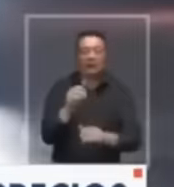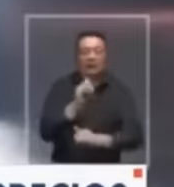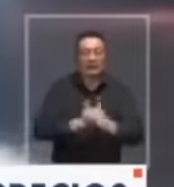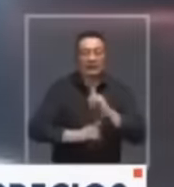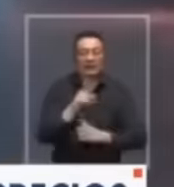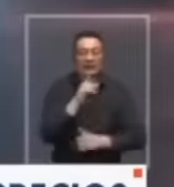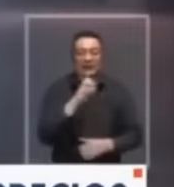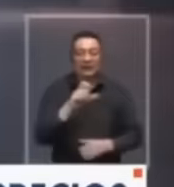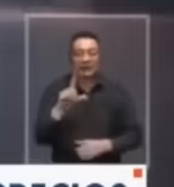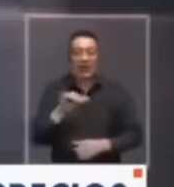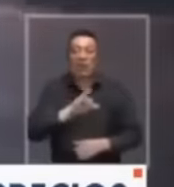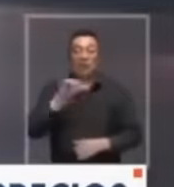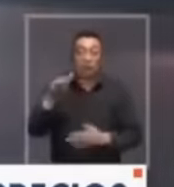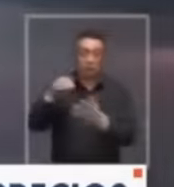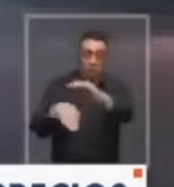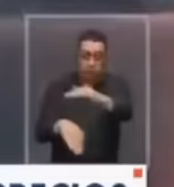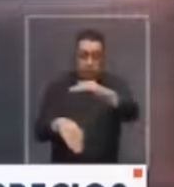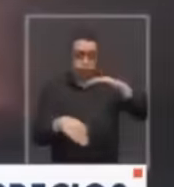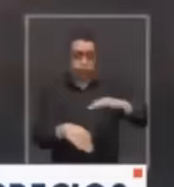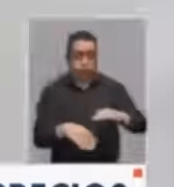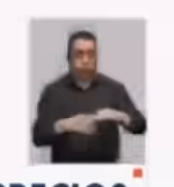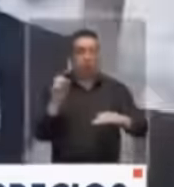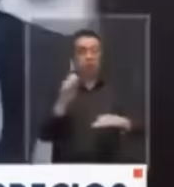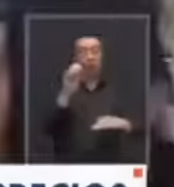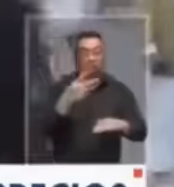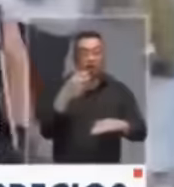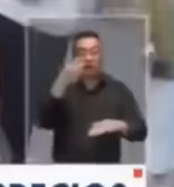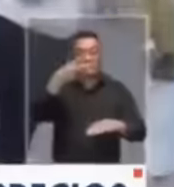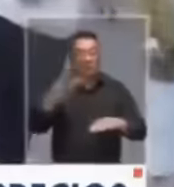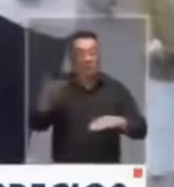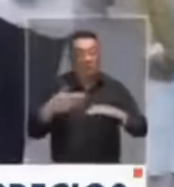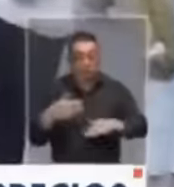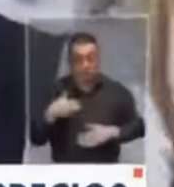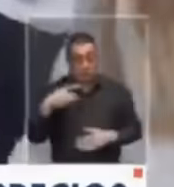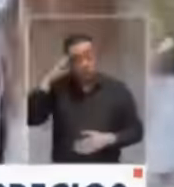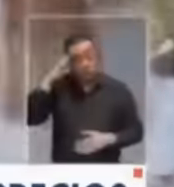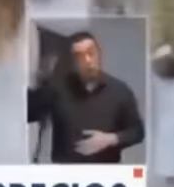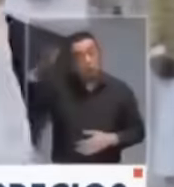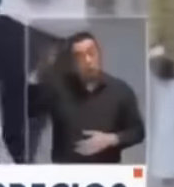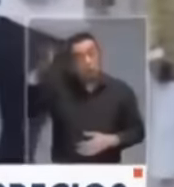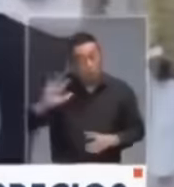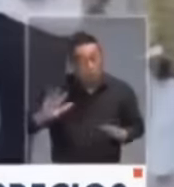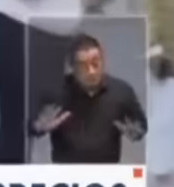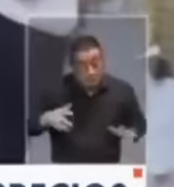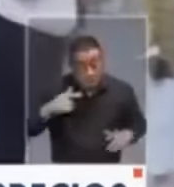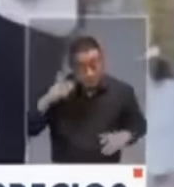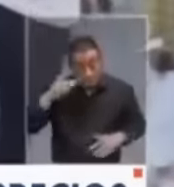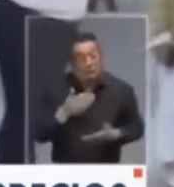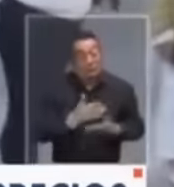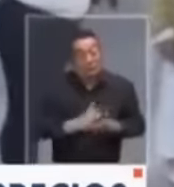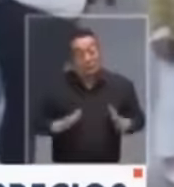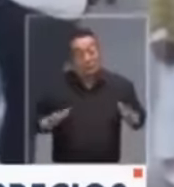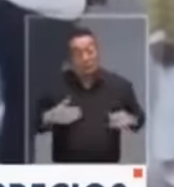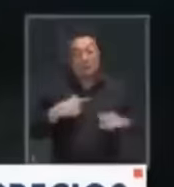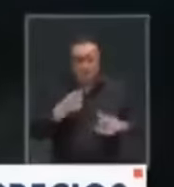de eso, el auto llega a Chile durante el segundo trimestre. Soñar es gratis y ¿por qué no soñar con tener uno de esos,